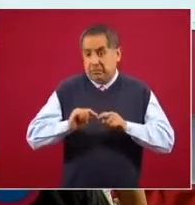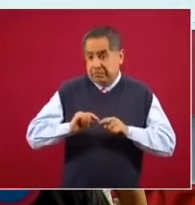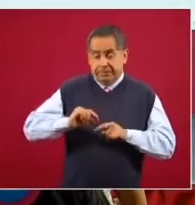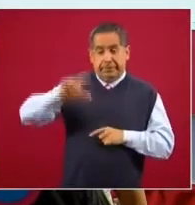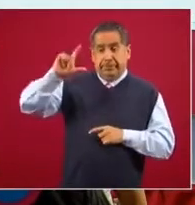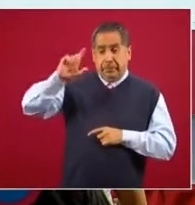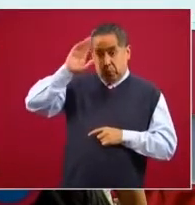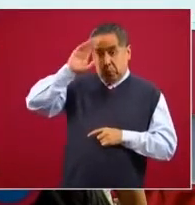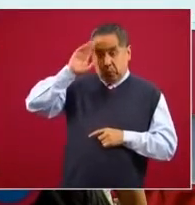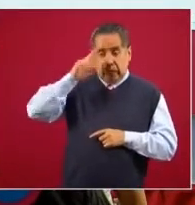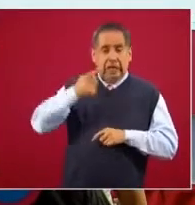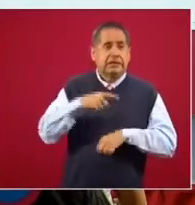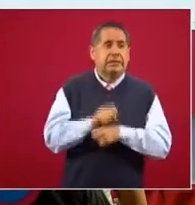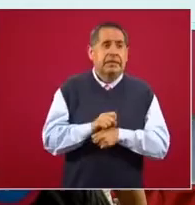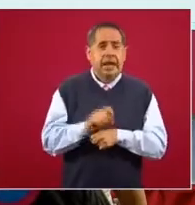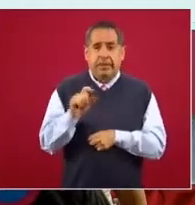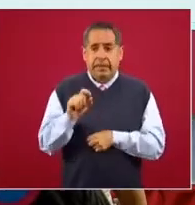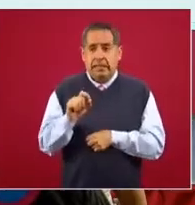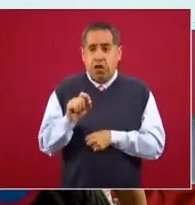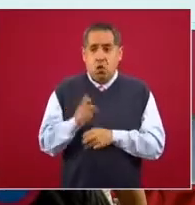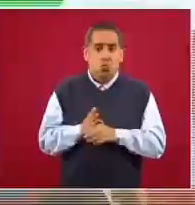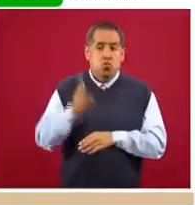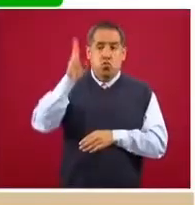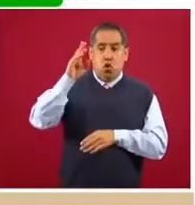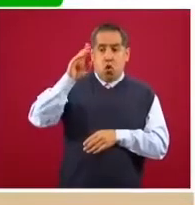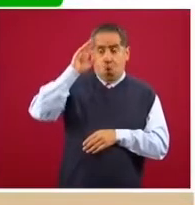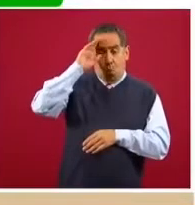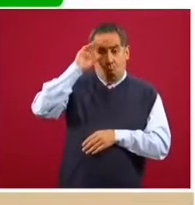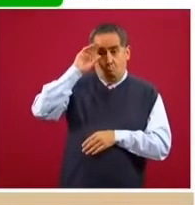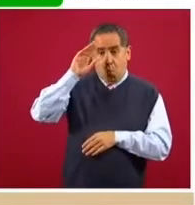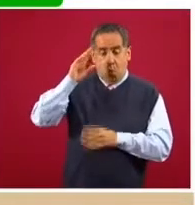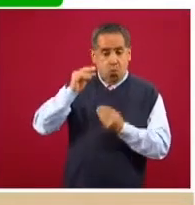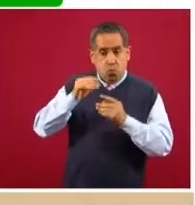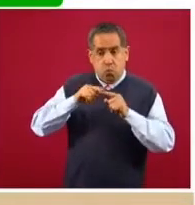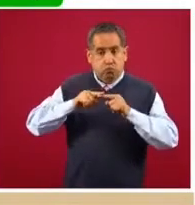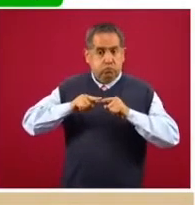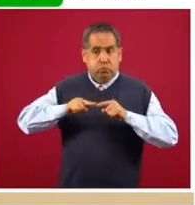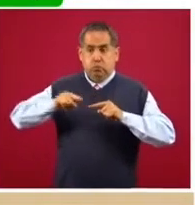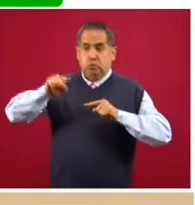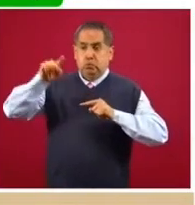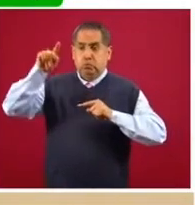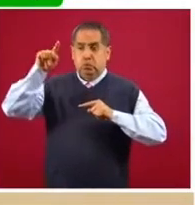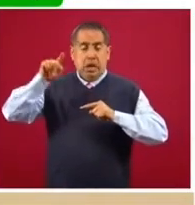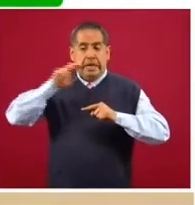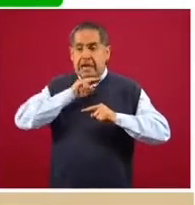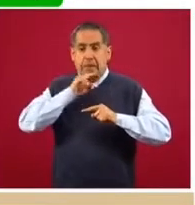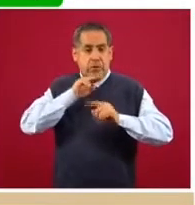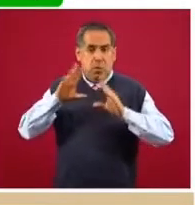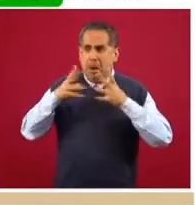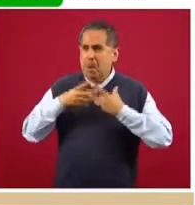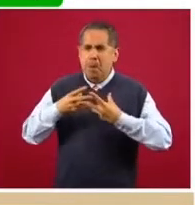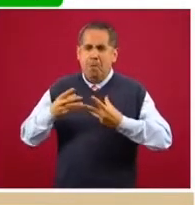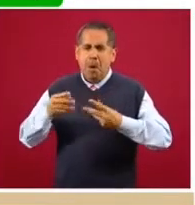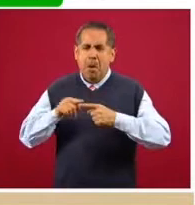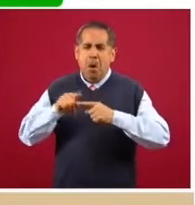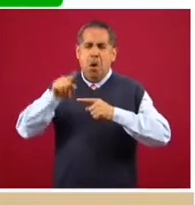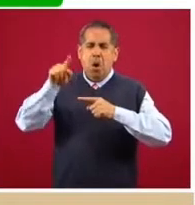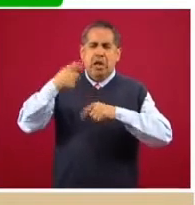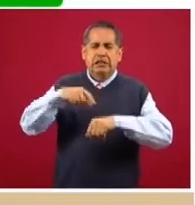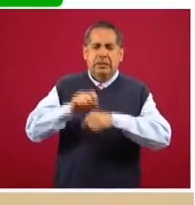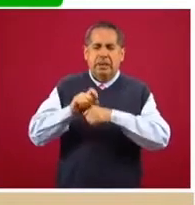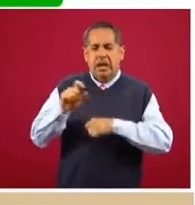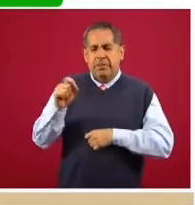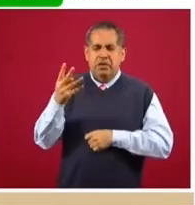se produce a partir de la semana 20, prácticamente una curva bastante vertical. Llega un primer pico en la